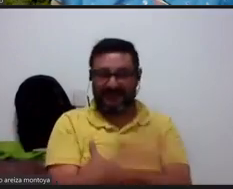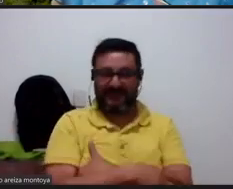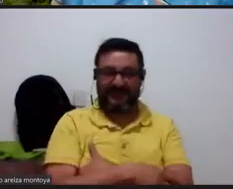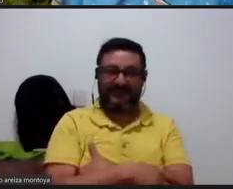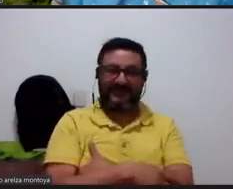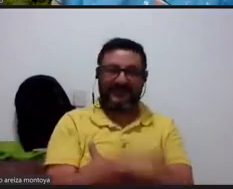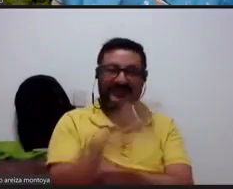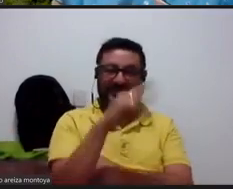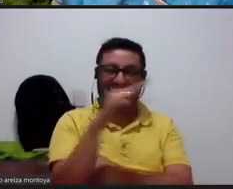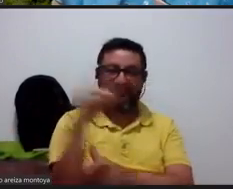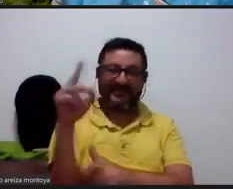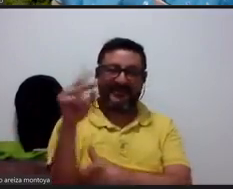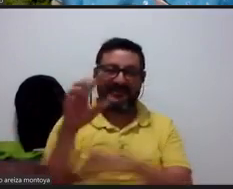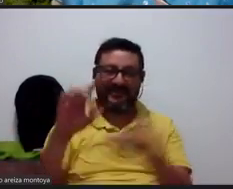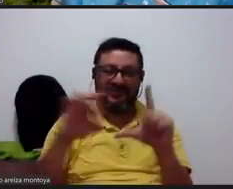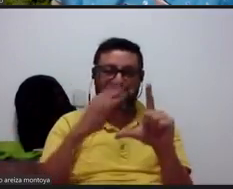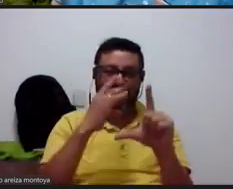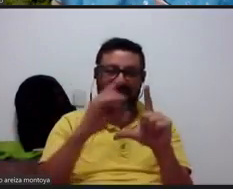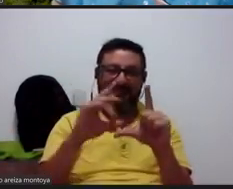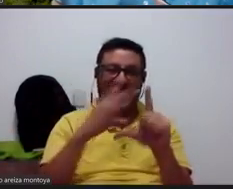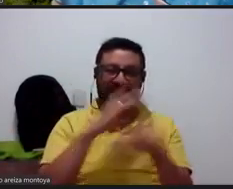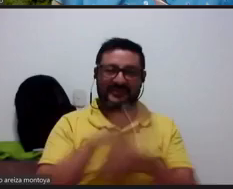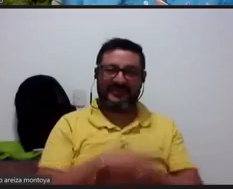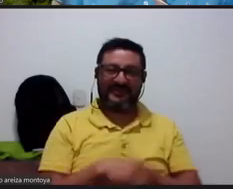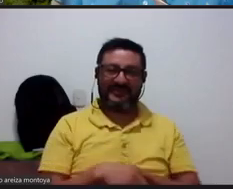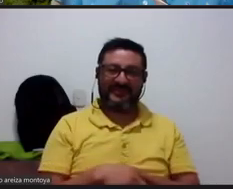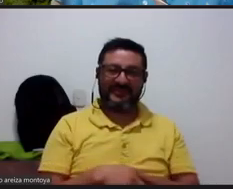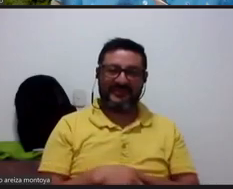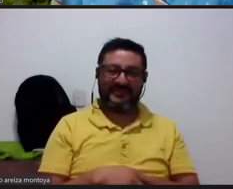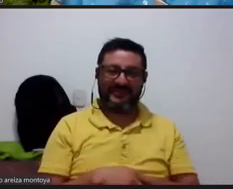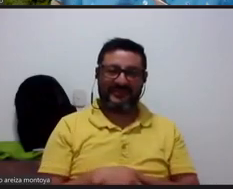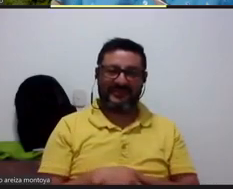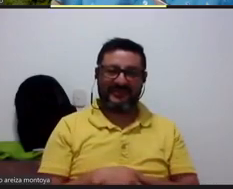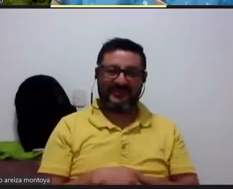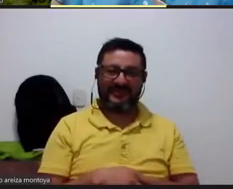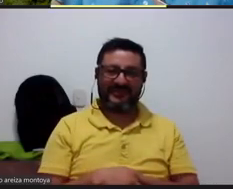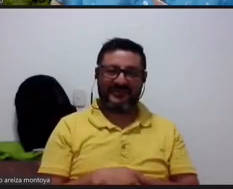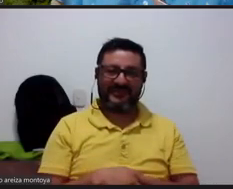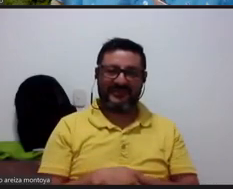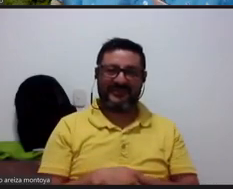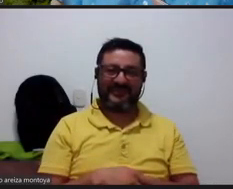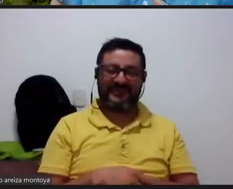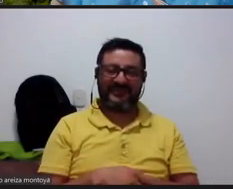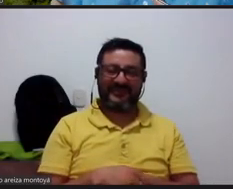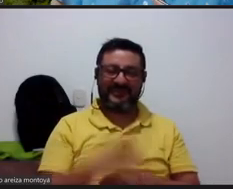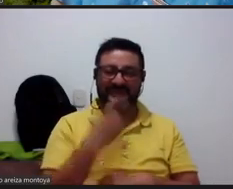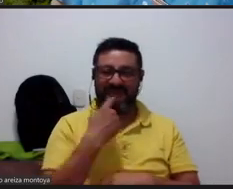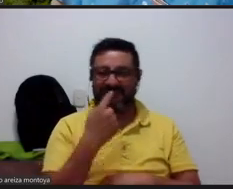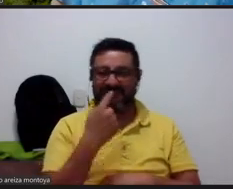competencias virtuales, no vayamos muy lejos. Claro. Así es. Bueno,